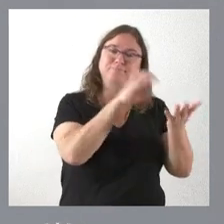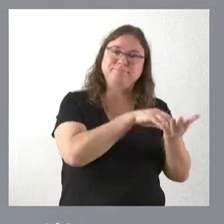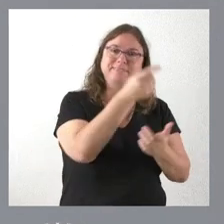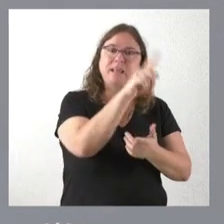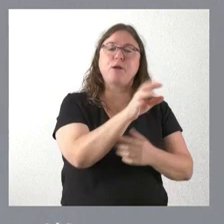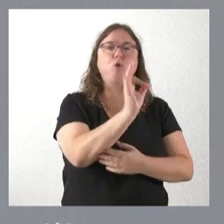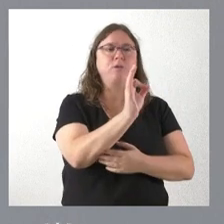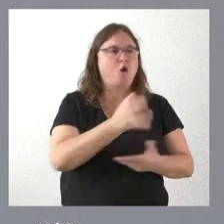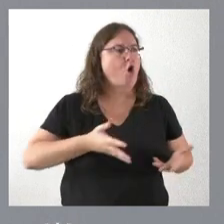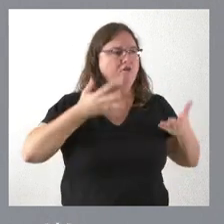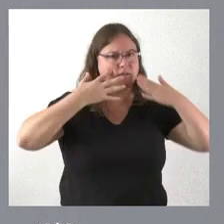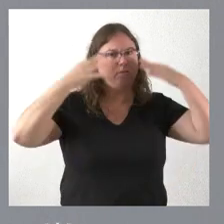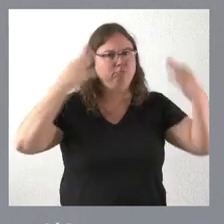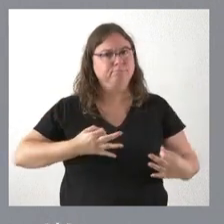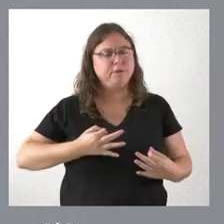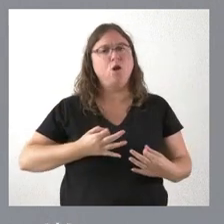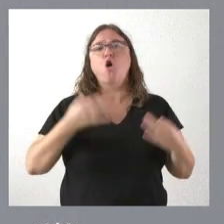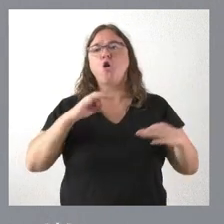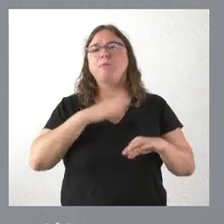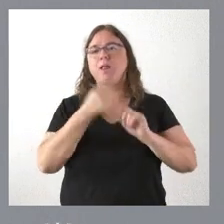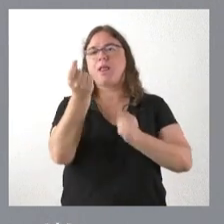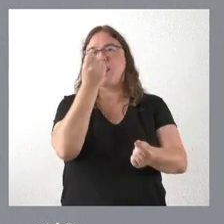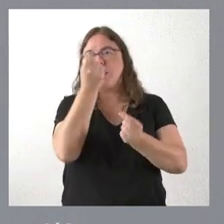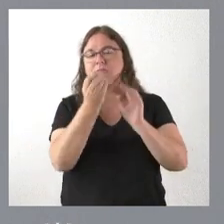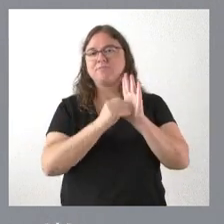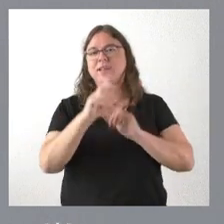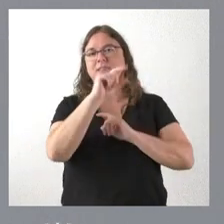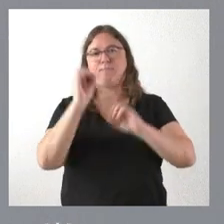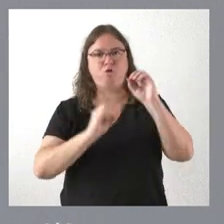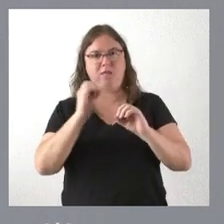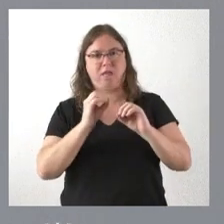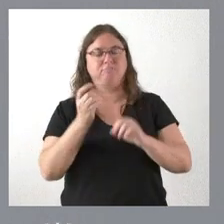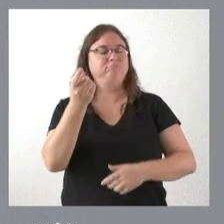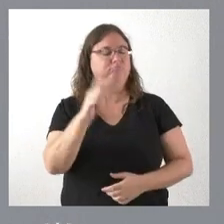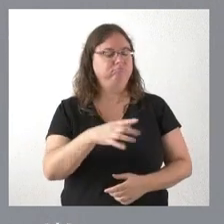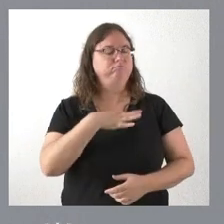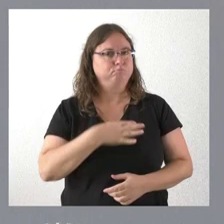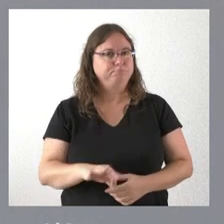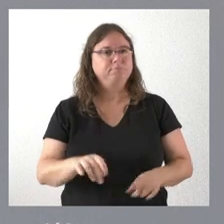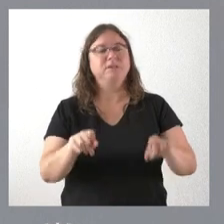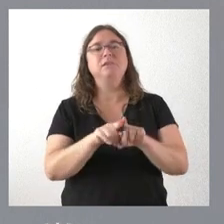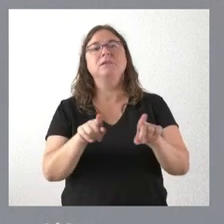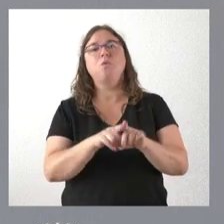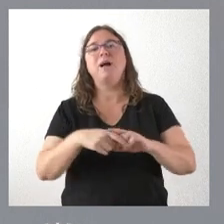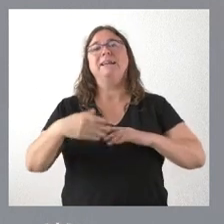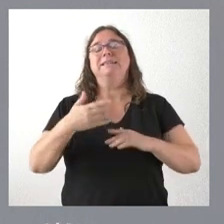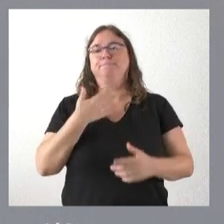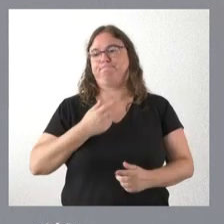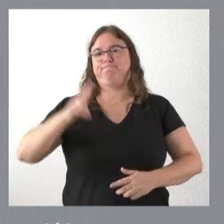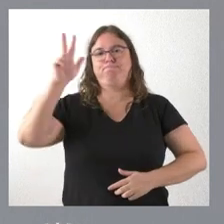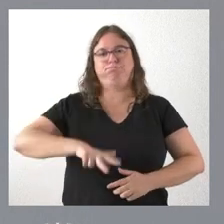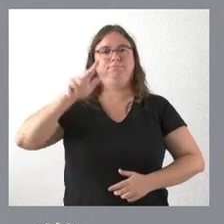también nuestra oferta es firme y lógicamente para que se concrete y podamos asegurar 100% Pues también tenemos que tener Pues el placer completo